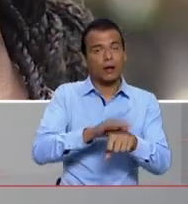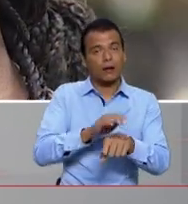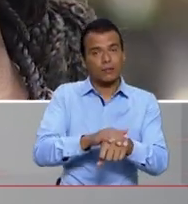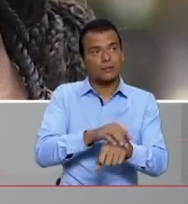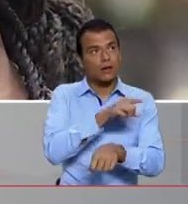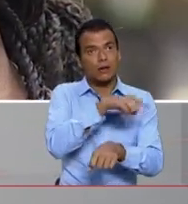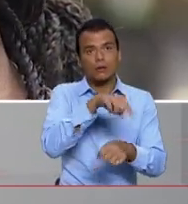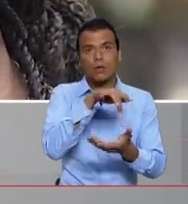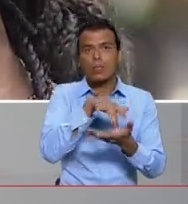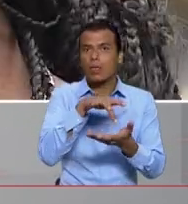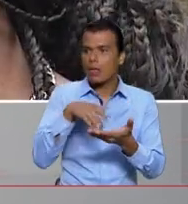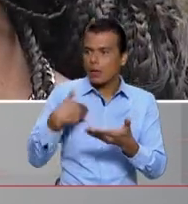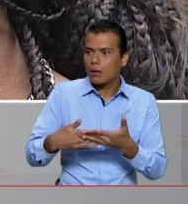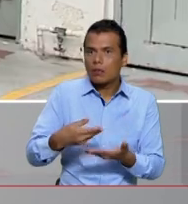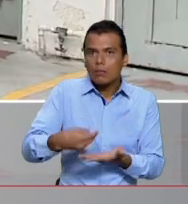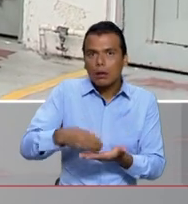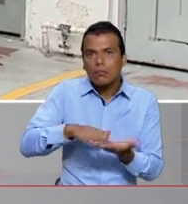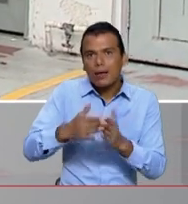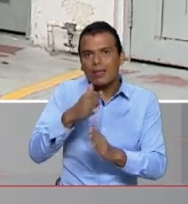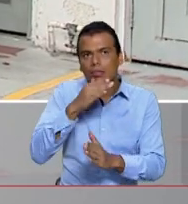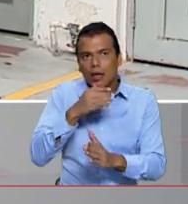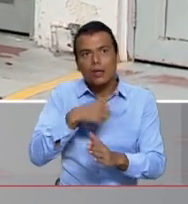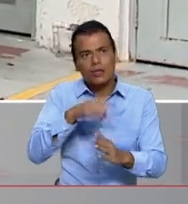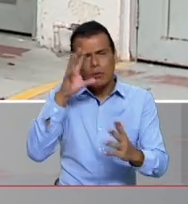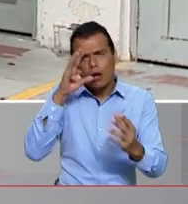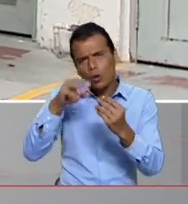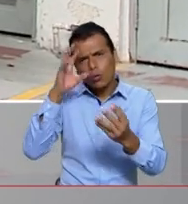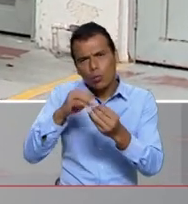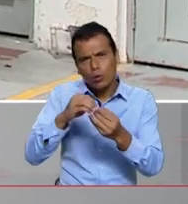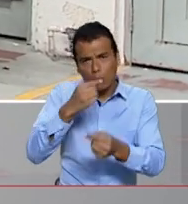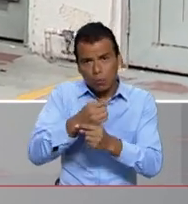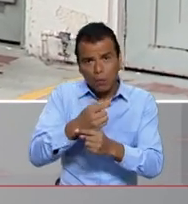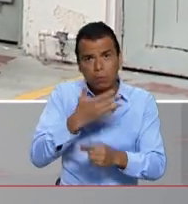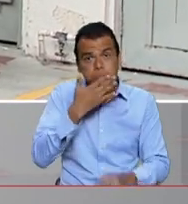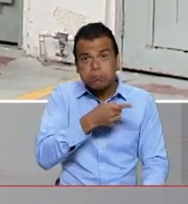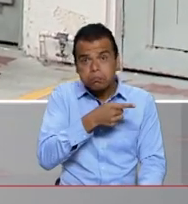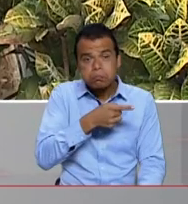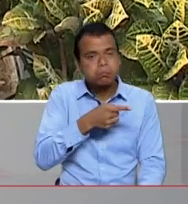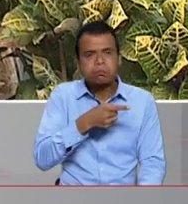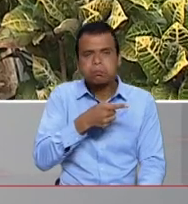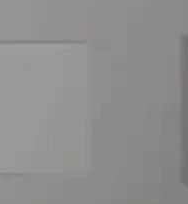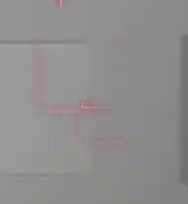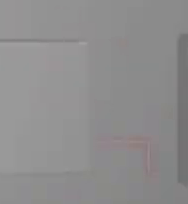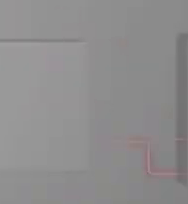planteado varias fechas para ponerse al día con ellas, pero el dinero prometido no llega.